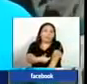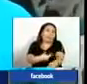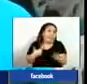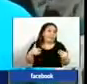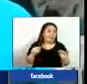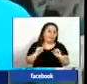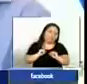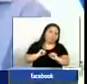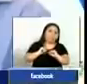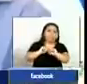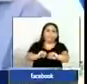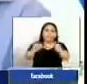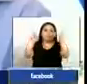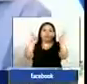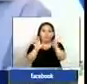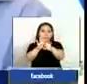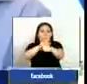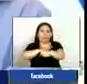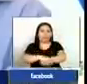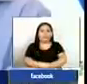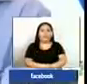contra el COVID-19.